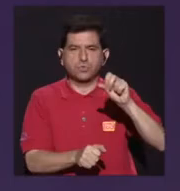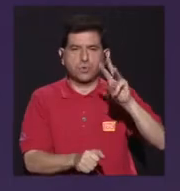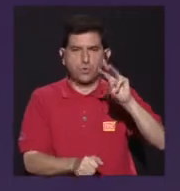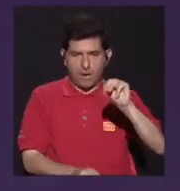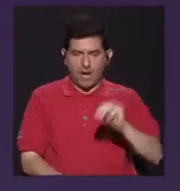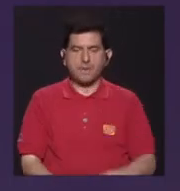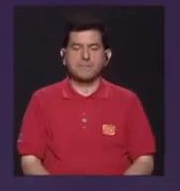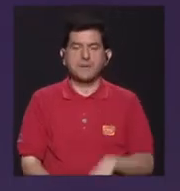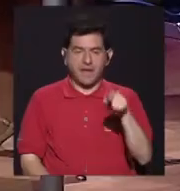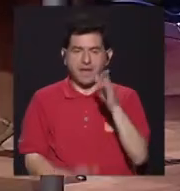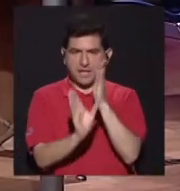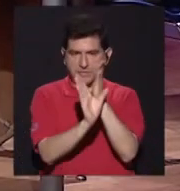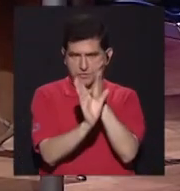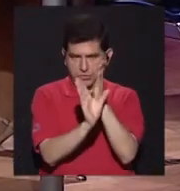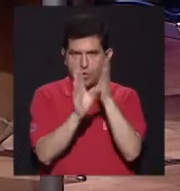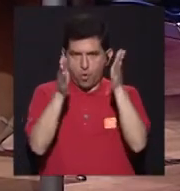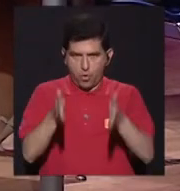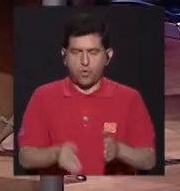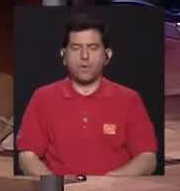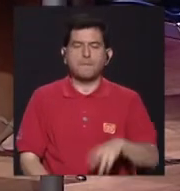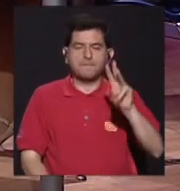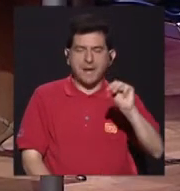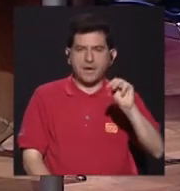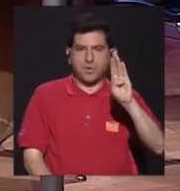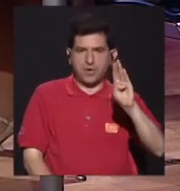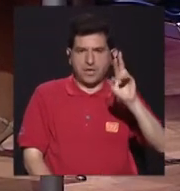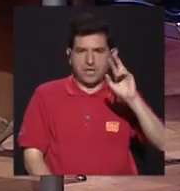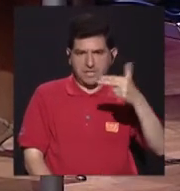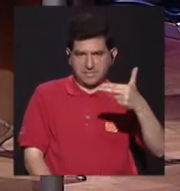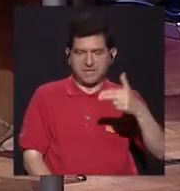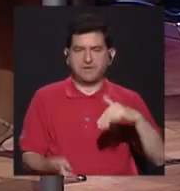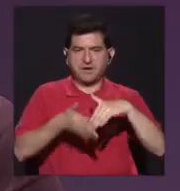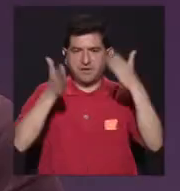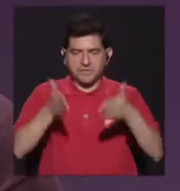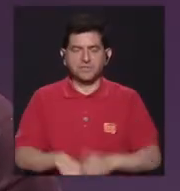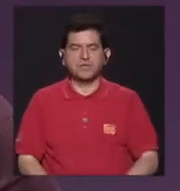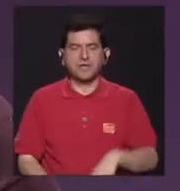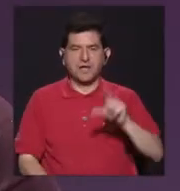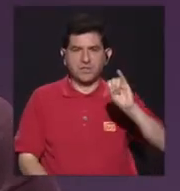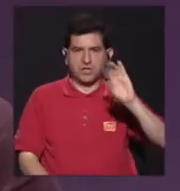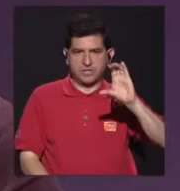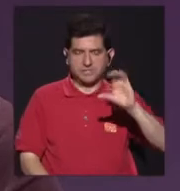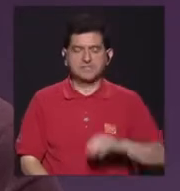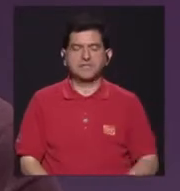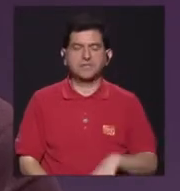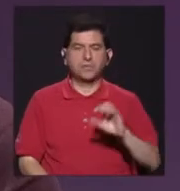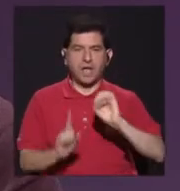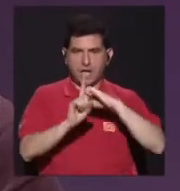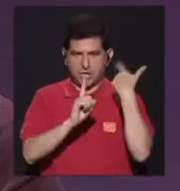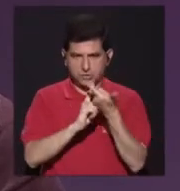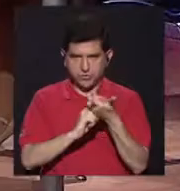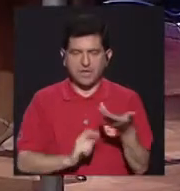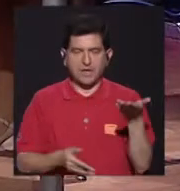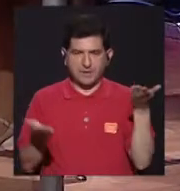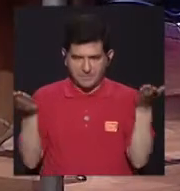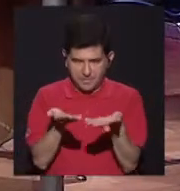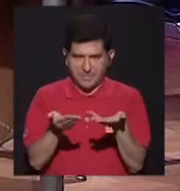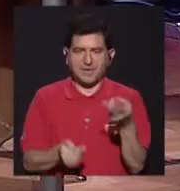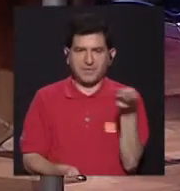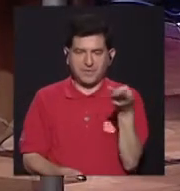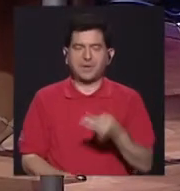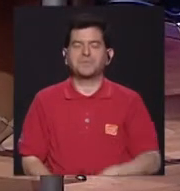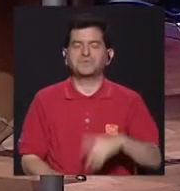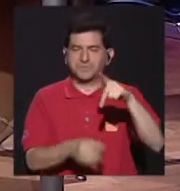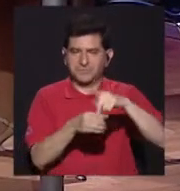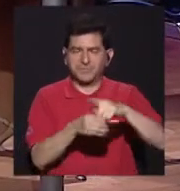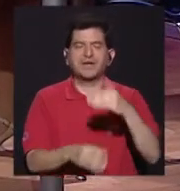base, y también Mario Bonilla Chaverri, quien es estudiante de licenciatura en sociología. Bienvenidos a ambos y gracias por participar.